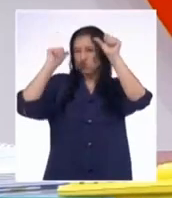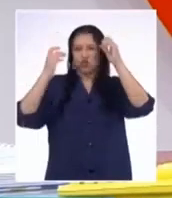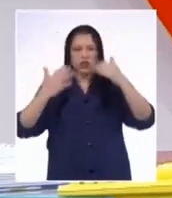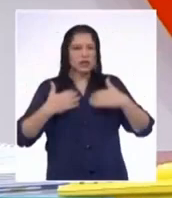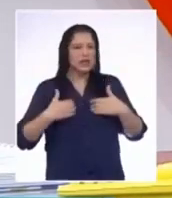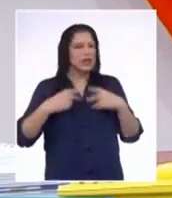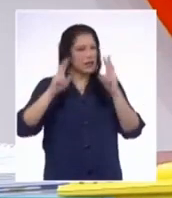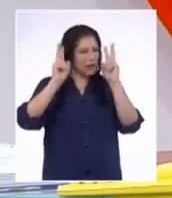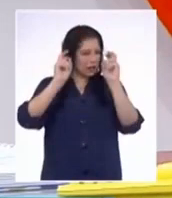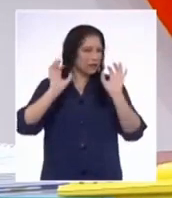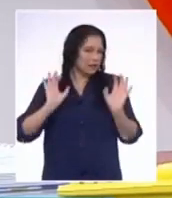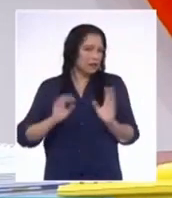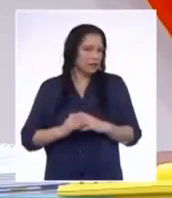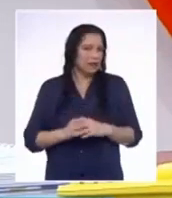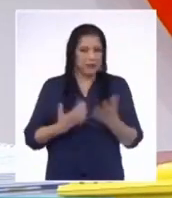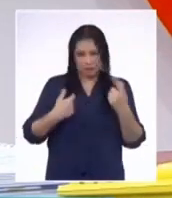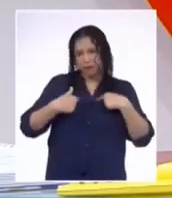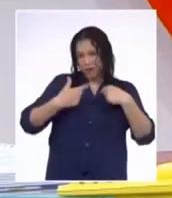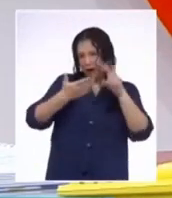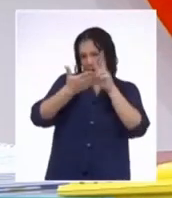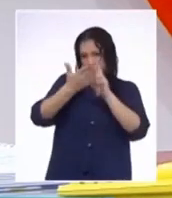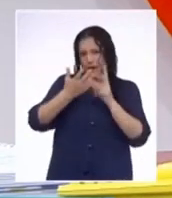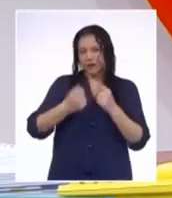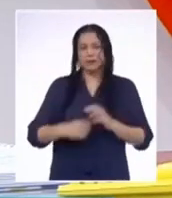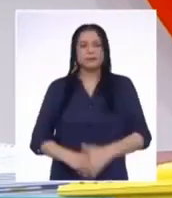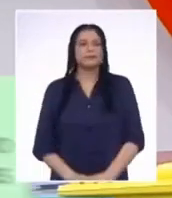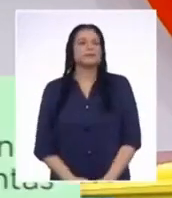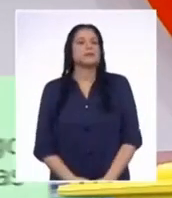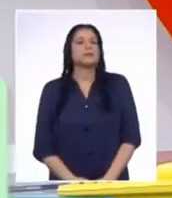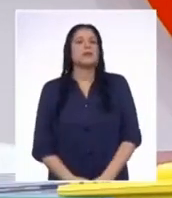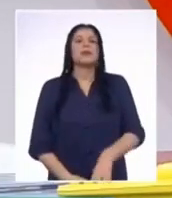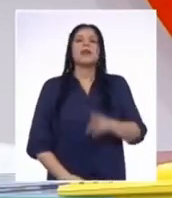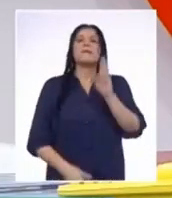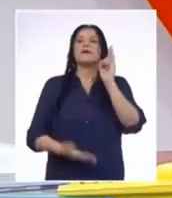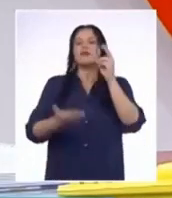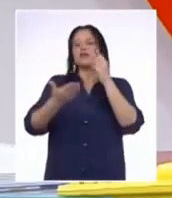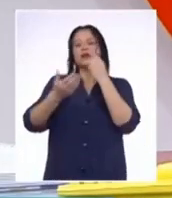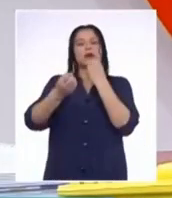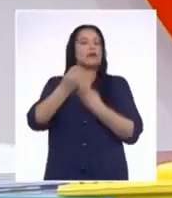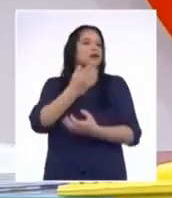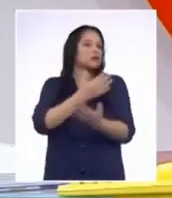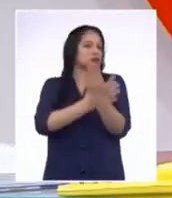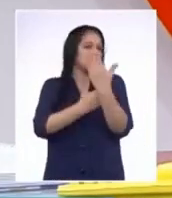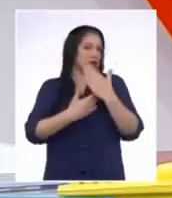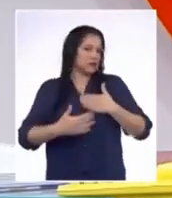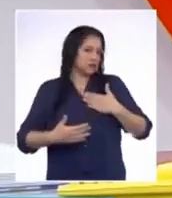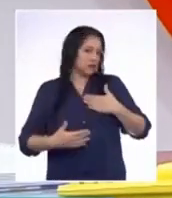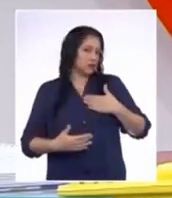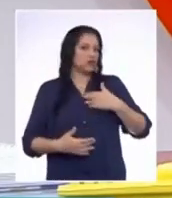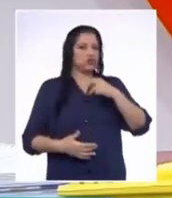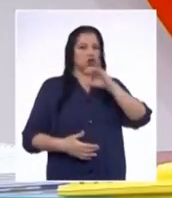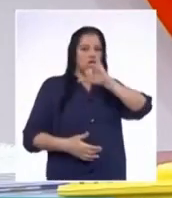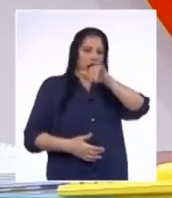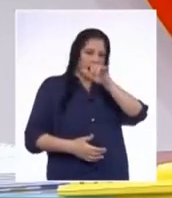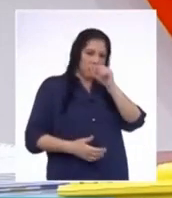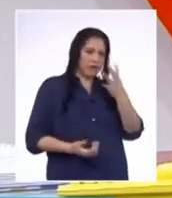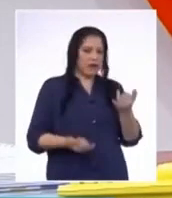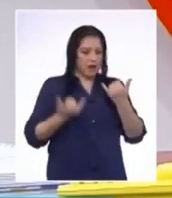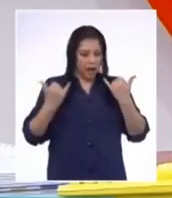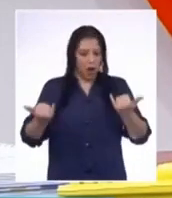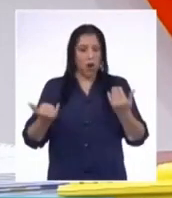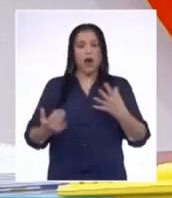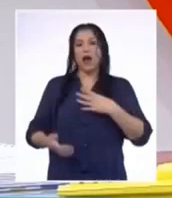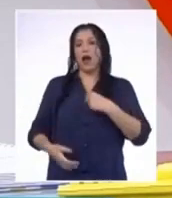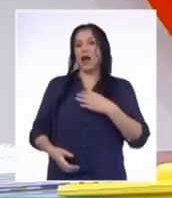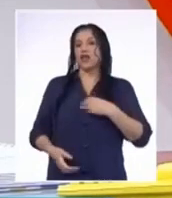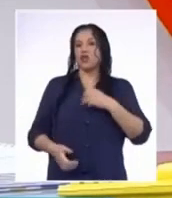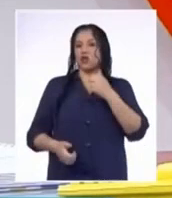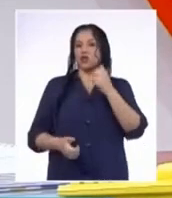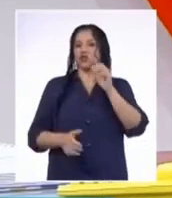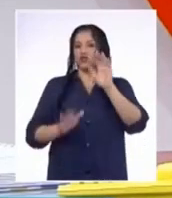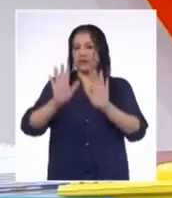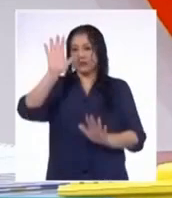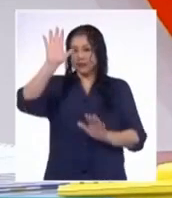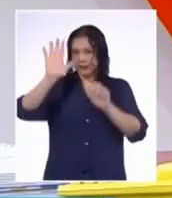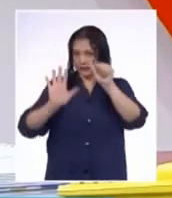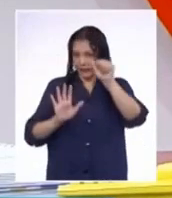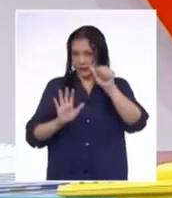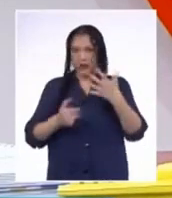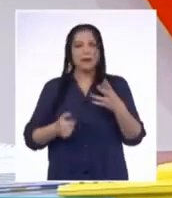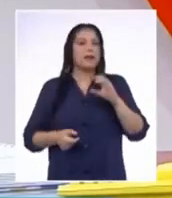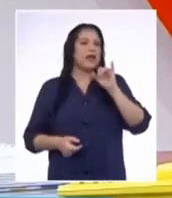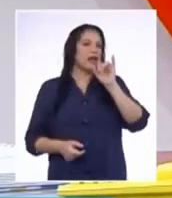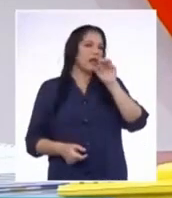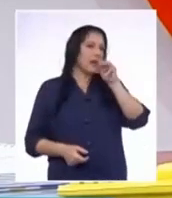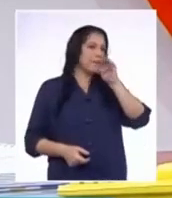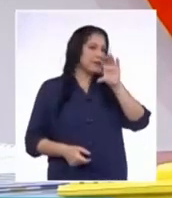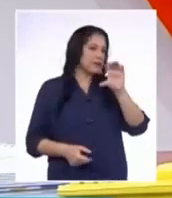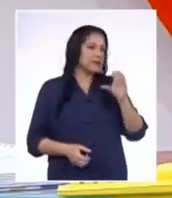a este tema. Se la leo. Profesora, buenos días, soy Javier. Actualmente tengo 16 años y mi masa